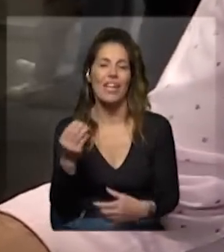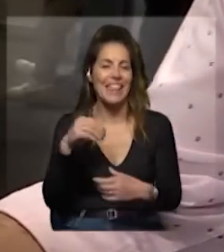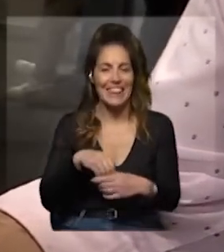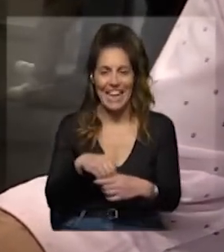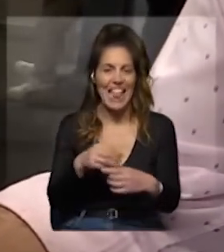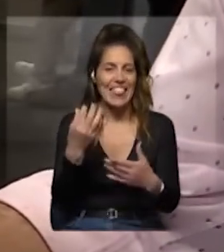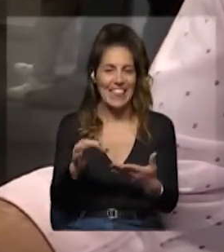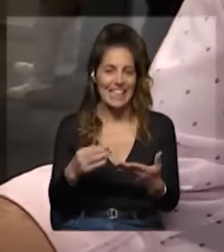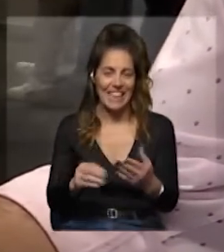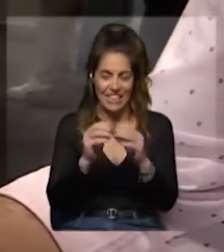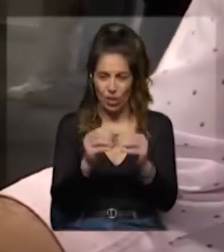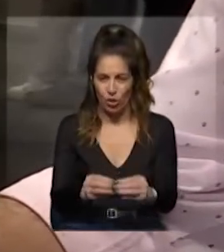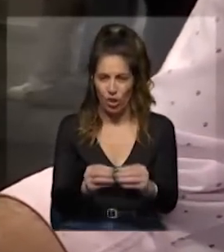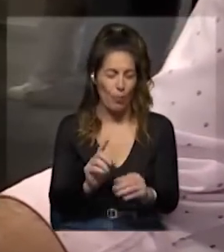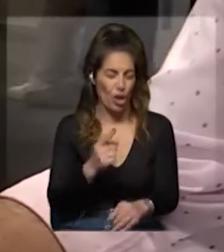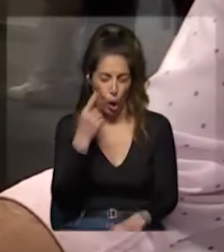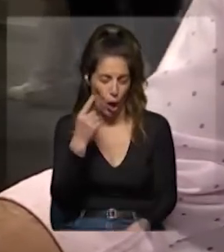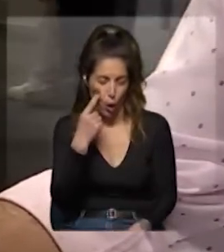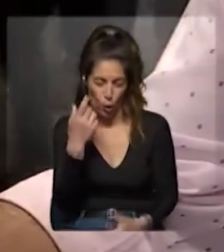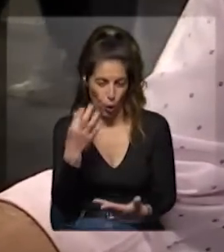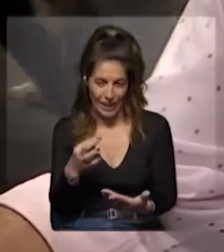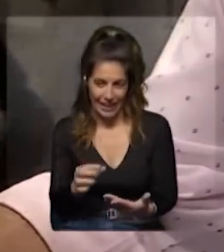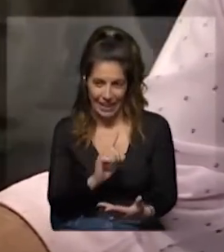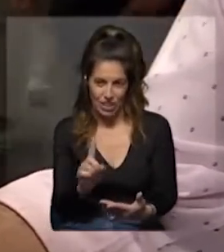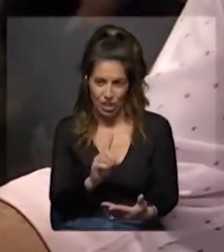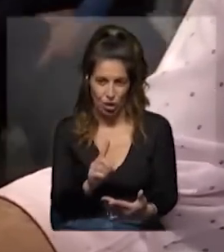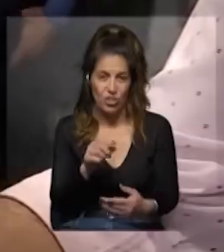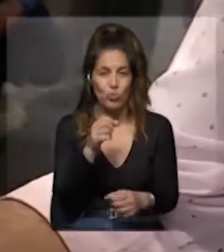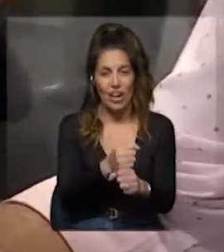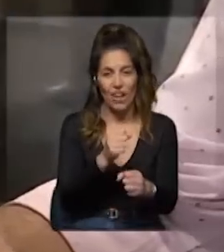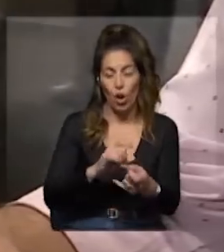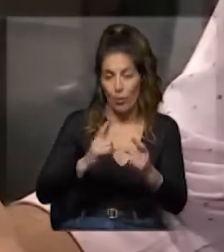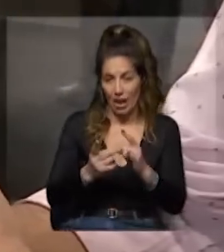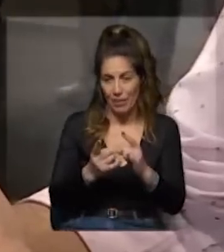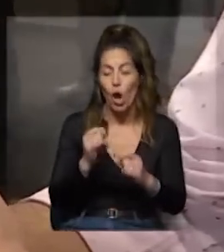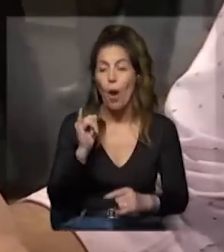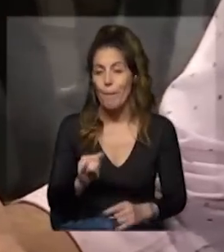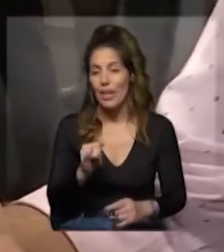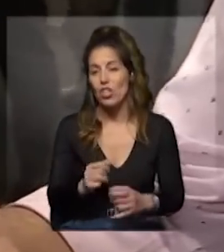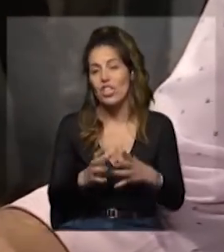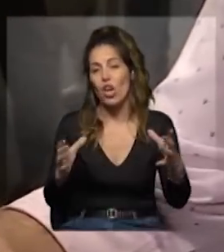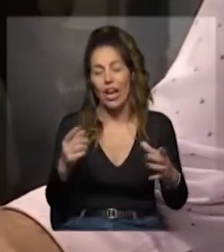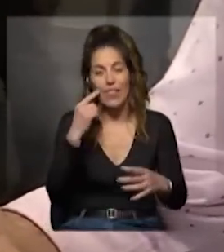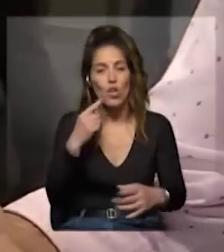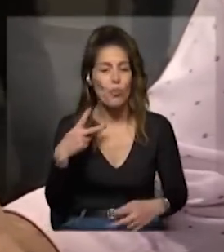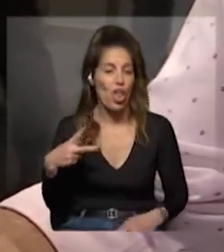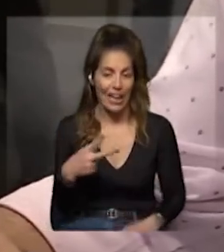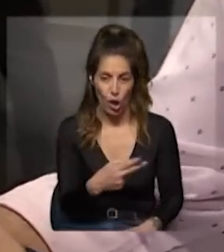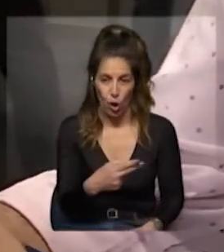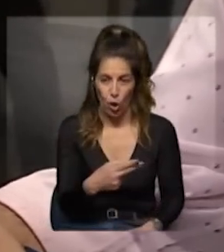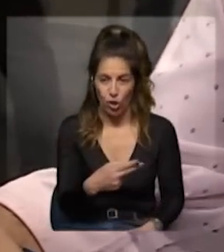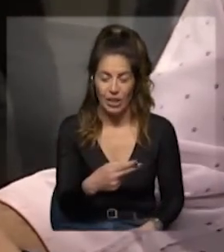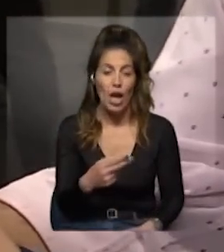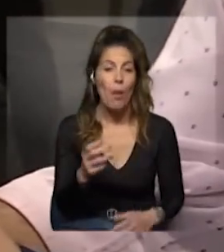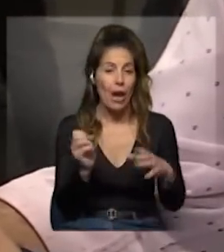rendición de cuentas porque tampoco la conozco al detalle tarea de parlamentarios Pero sí tengo los grandes números del recorte para los